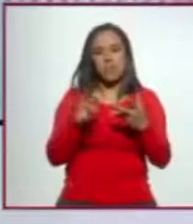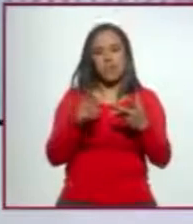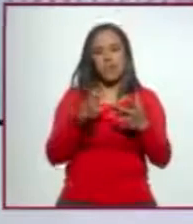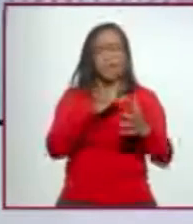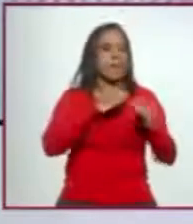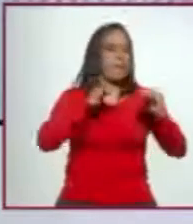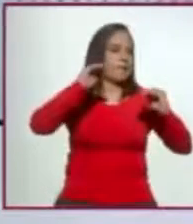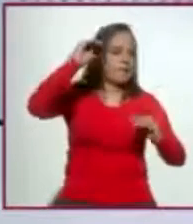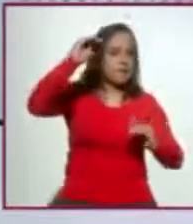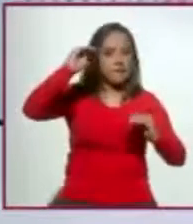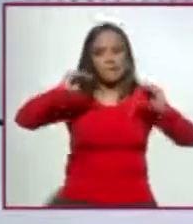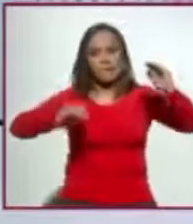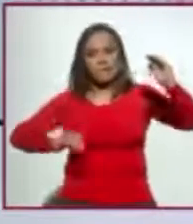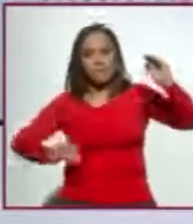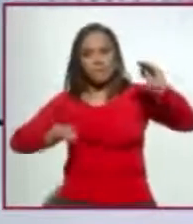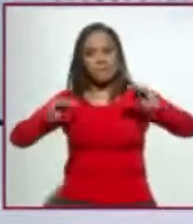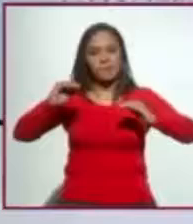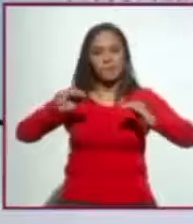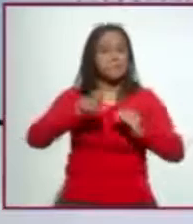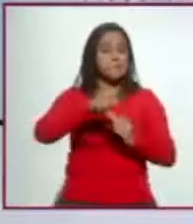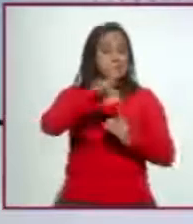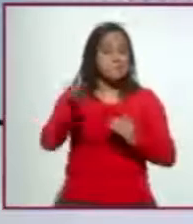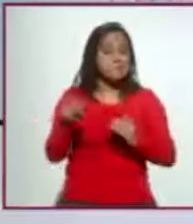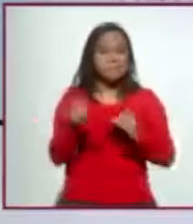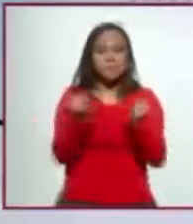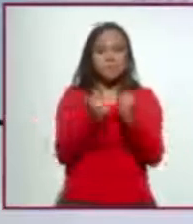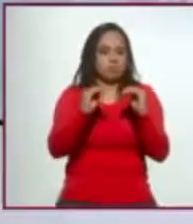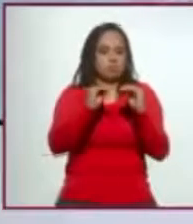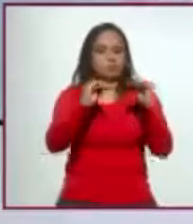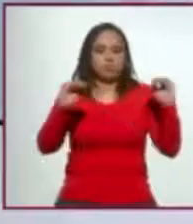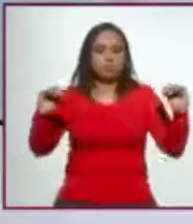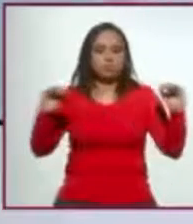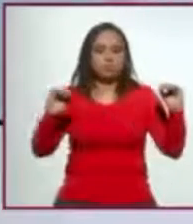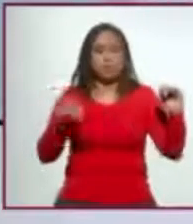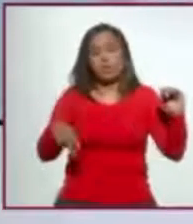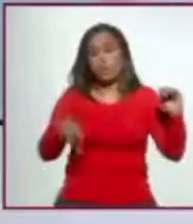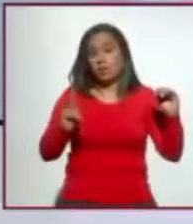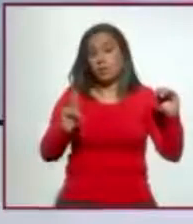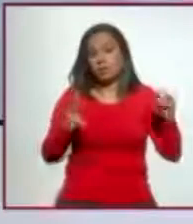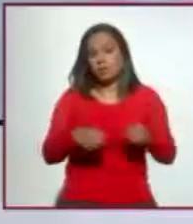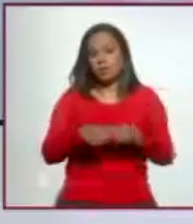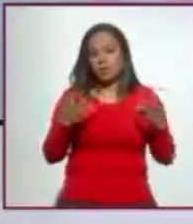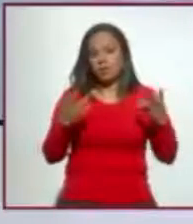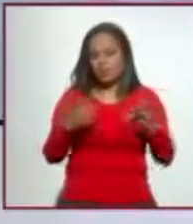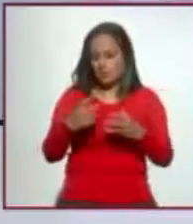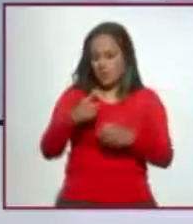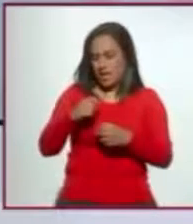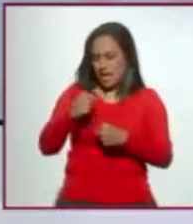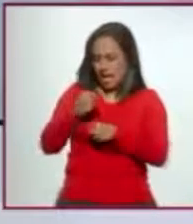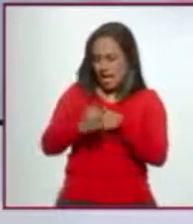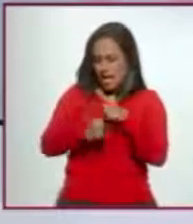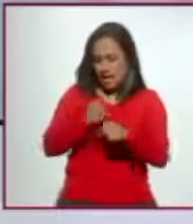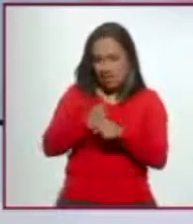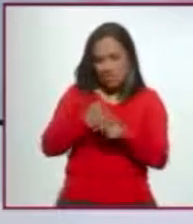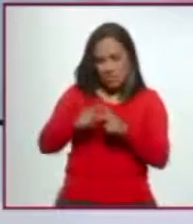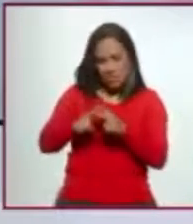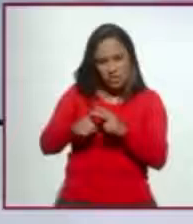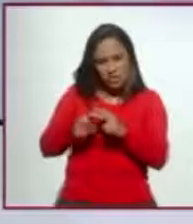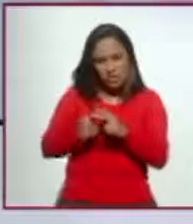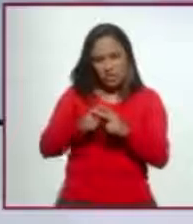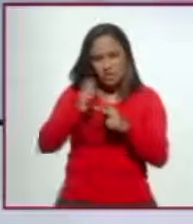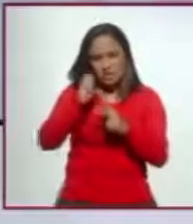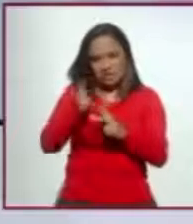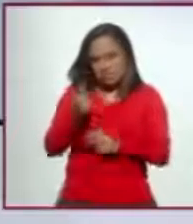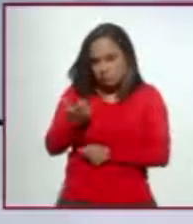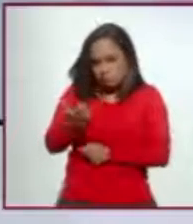uno, baja el otro y después pueden estar en el mismo sitio. Sin duda, siempre empezar un año con el bolsillo,